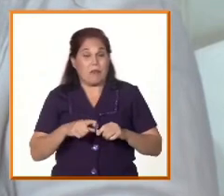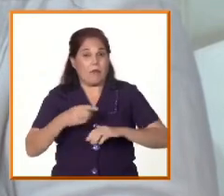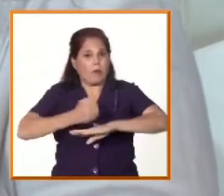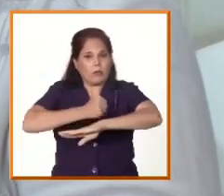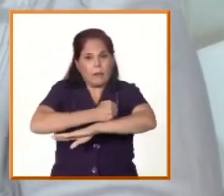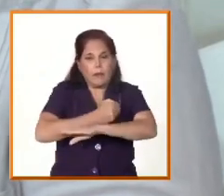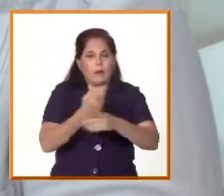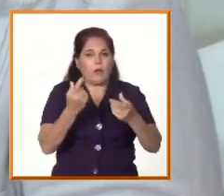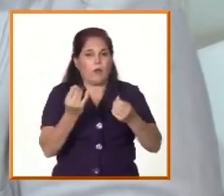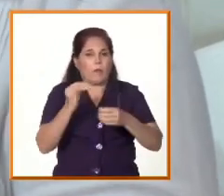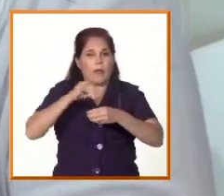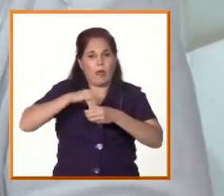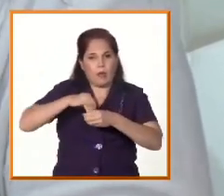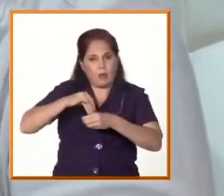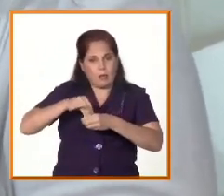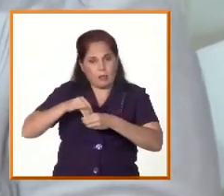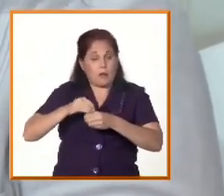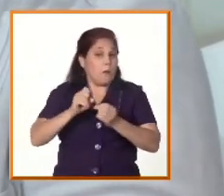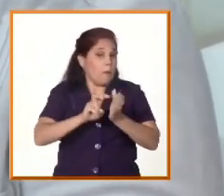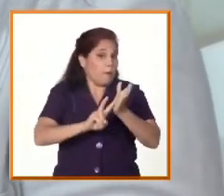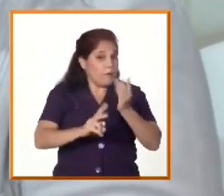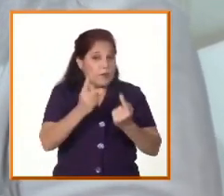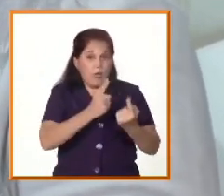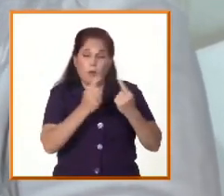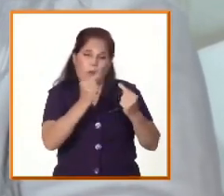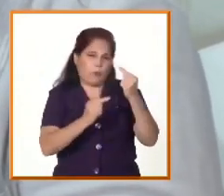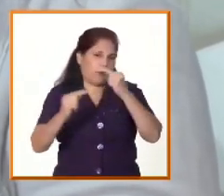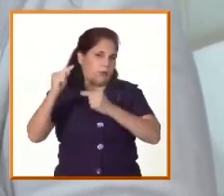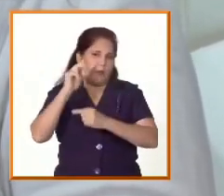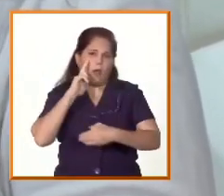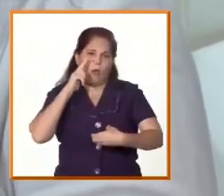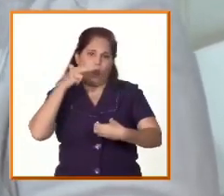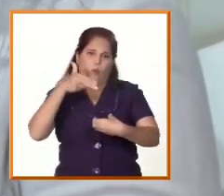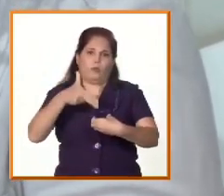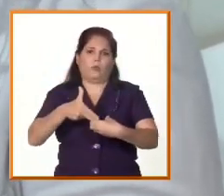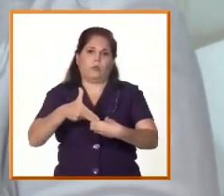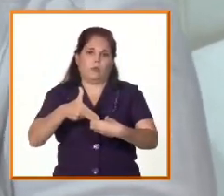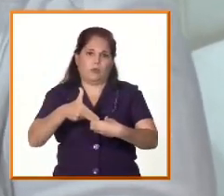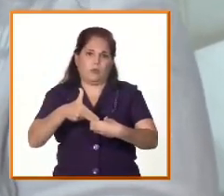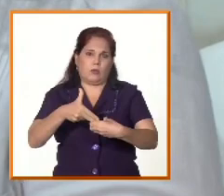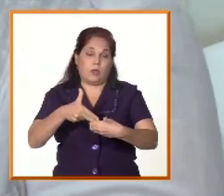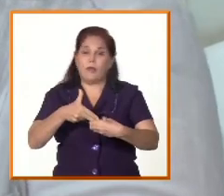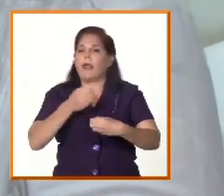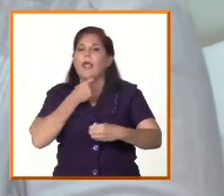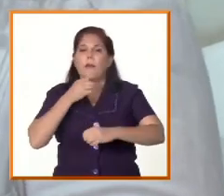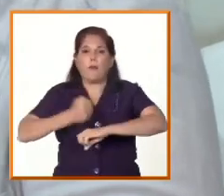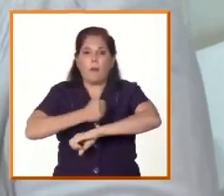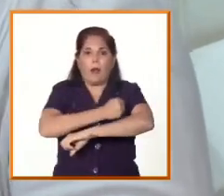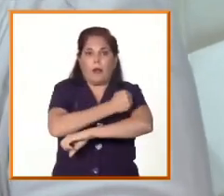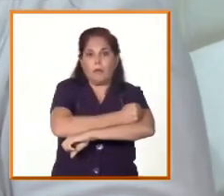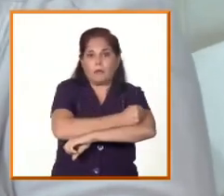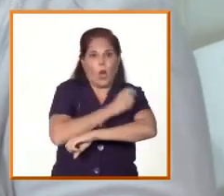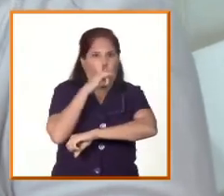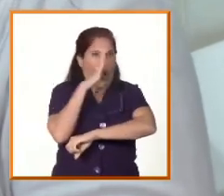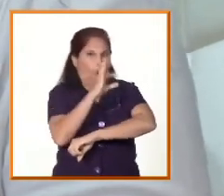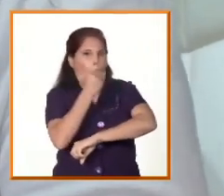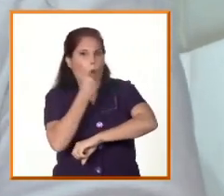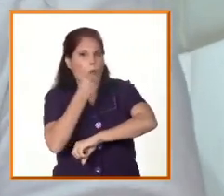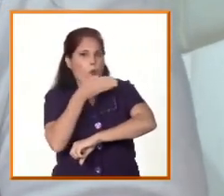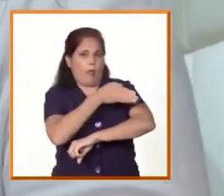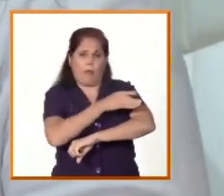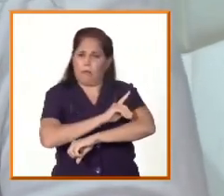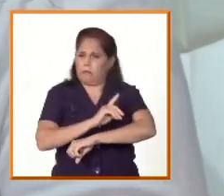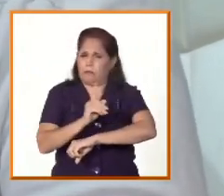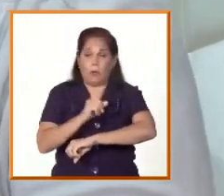interna que las provincias le han dado Pero ya el tema de combustible nosotros no podemos decir que una arrastra que un camión no ha podido abastecer combustible